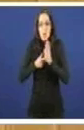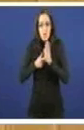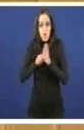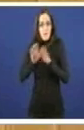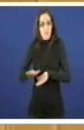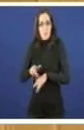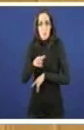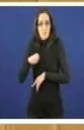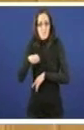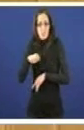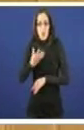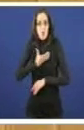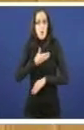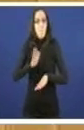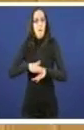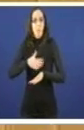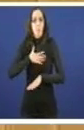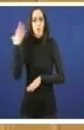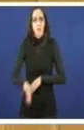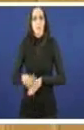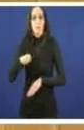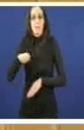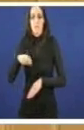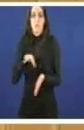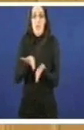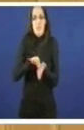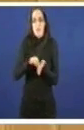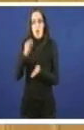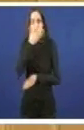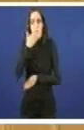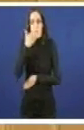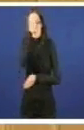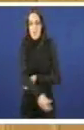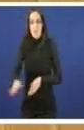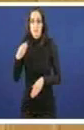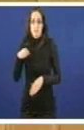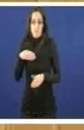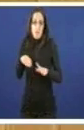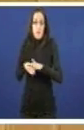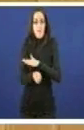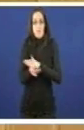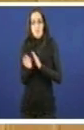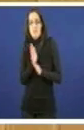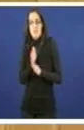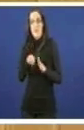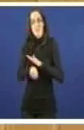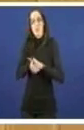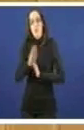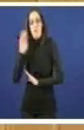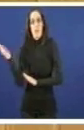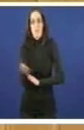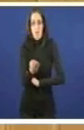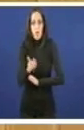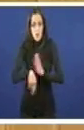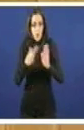para que poidan prestar o servicio das escolas infantís a través de xestión directa por suposto que están amparados pola lei como está